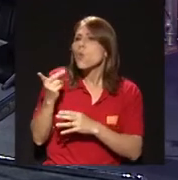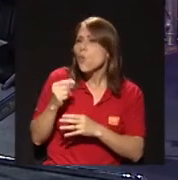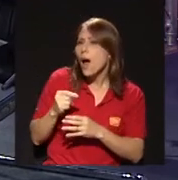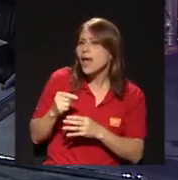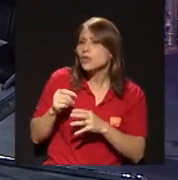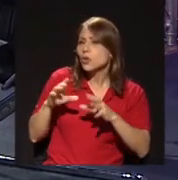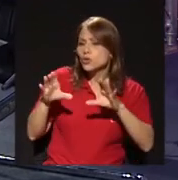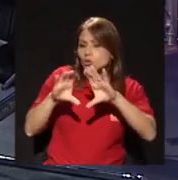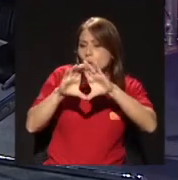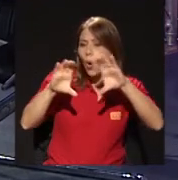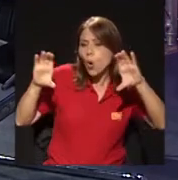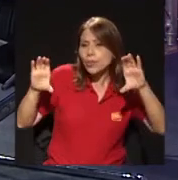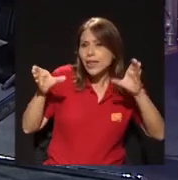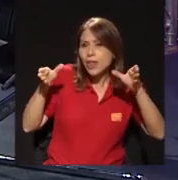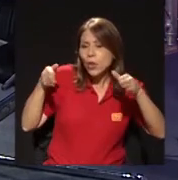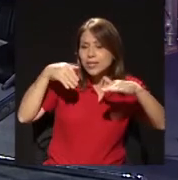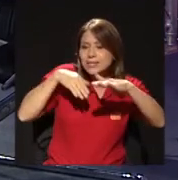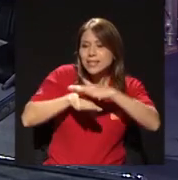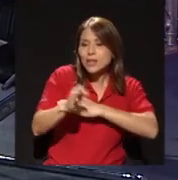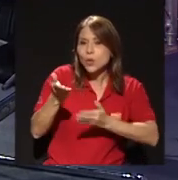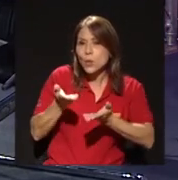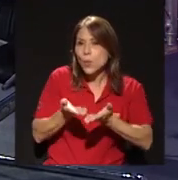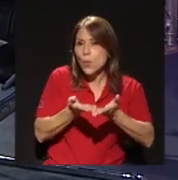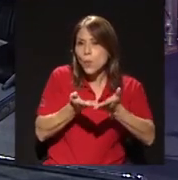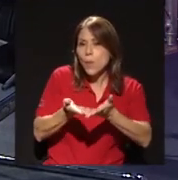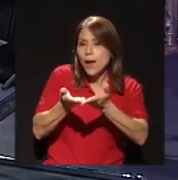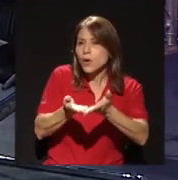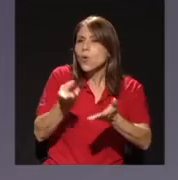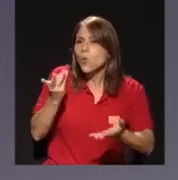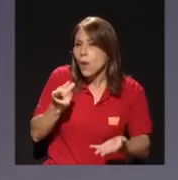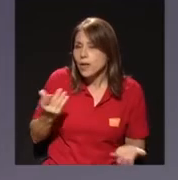barco? Pues ese dato exacto,